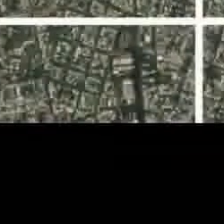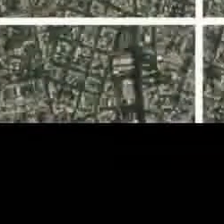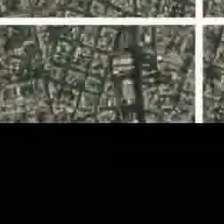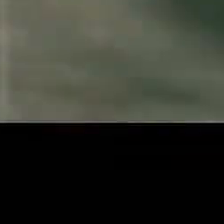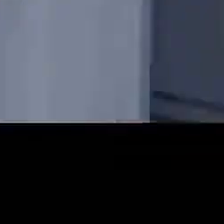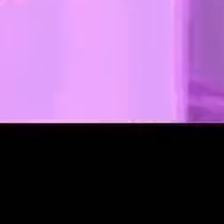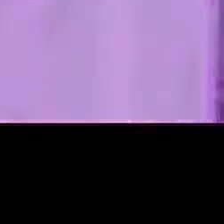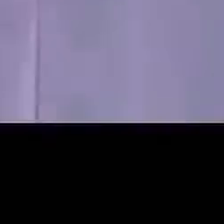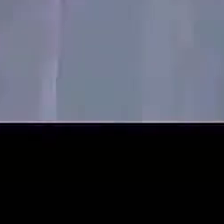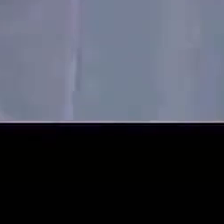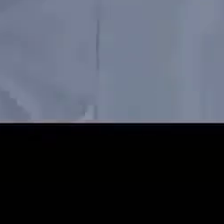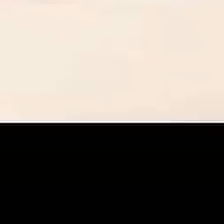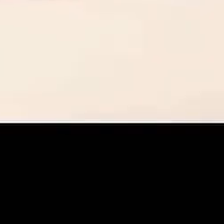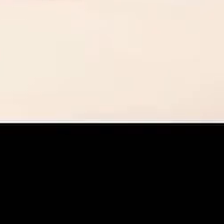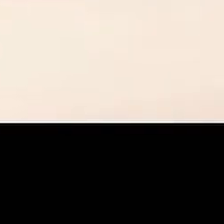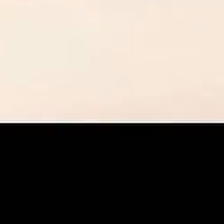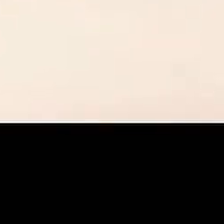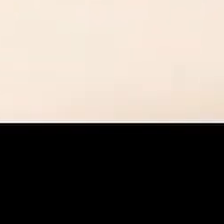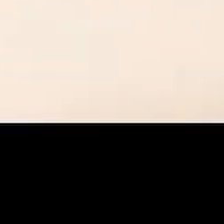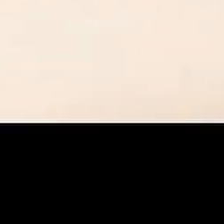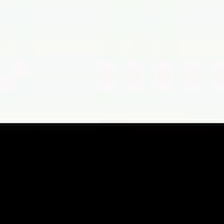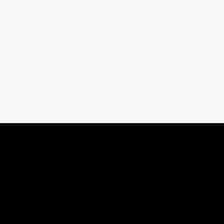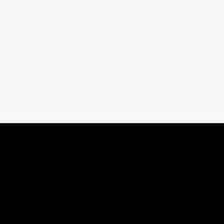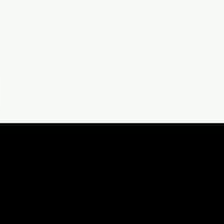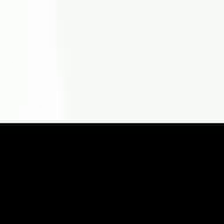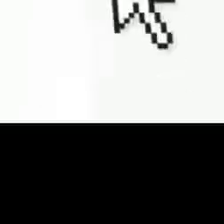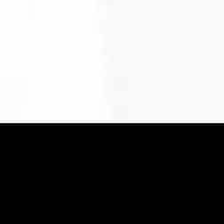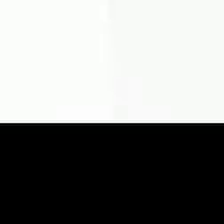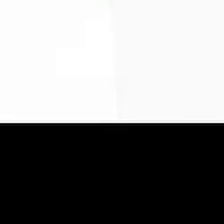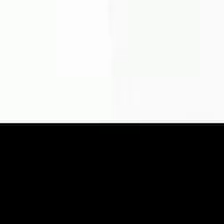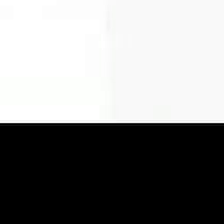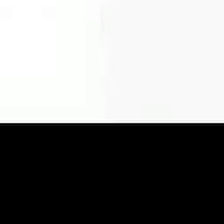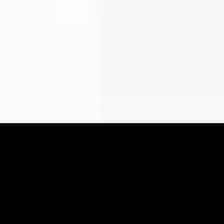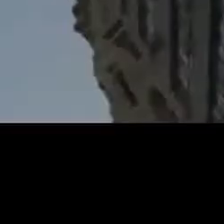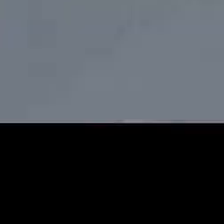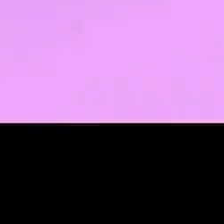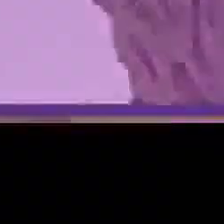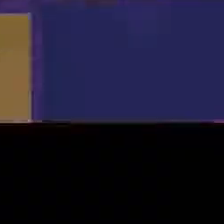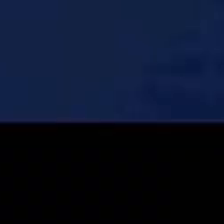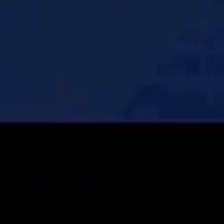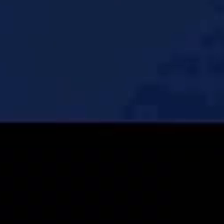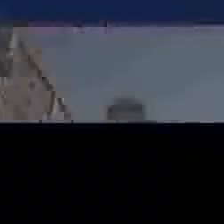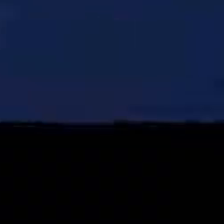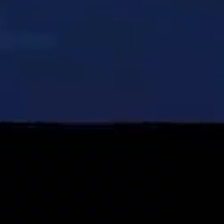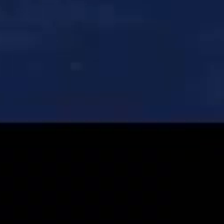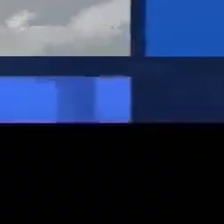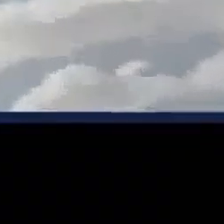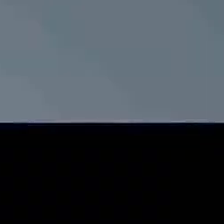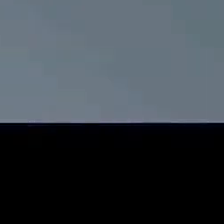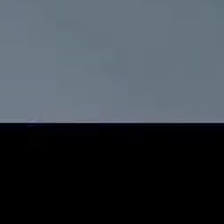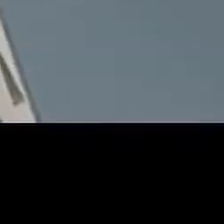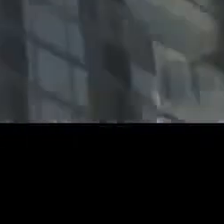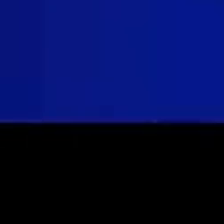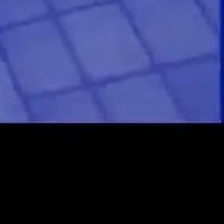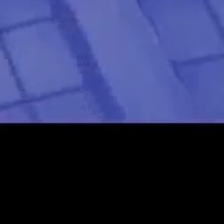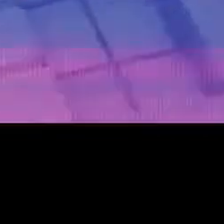tecnología, conocer las normas vigentes y nuestros derechos y saber cómo defender nuestros derechos en el entorno digital. Para poder generar políticas públicas